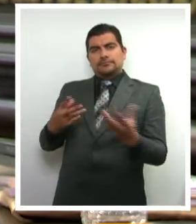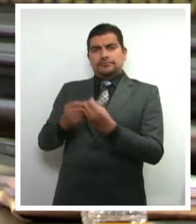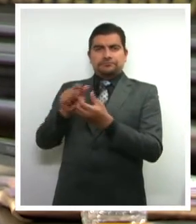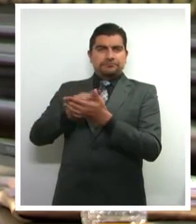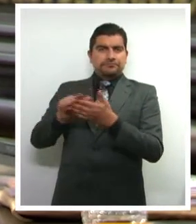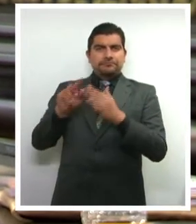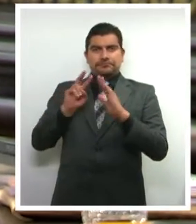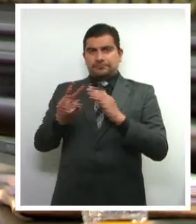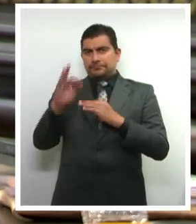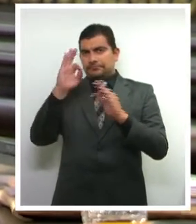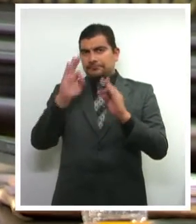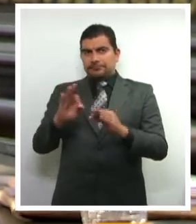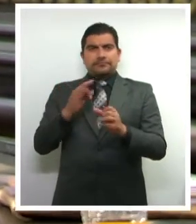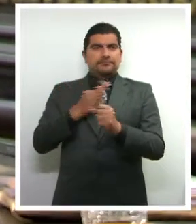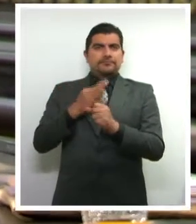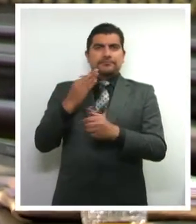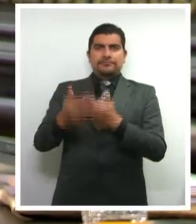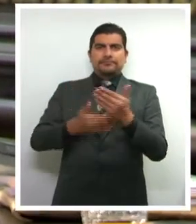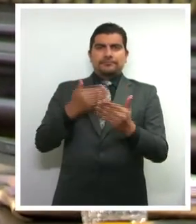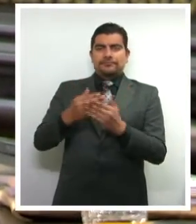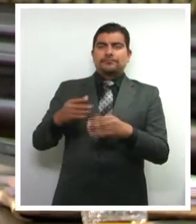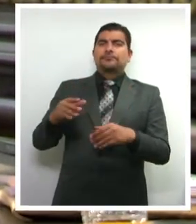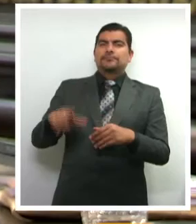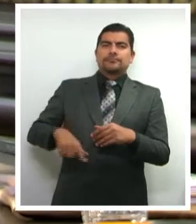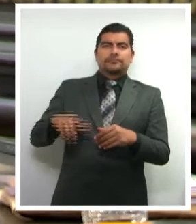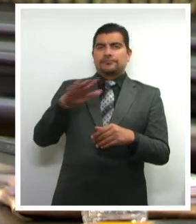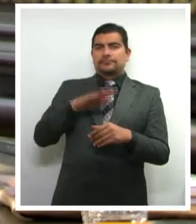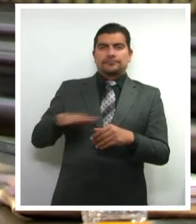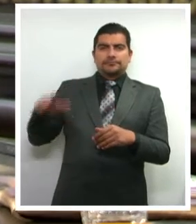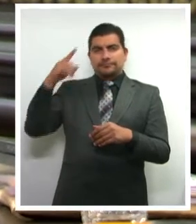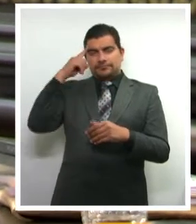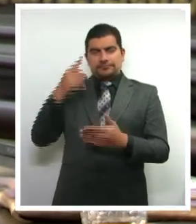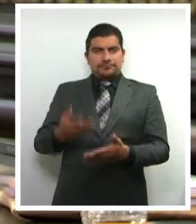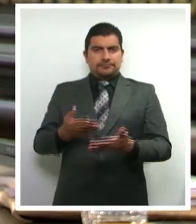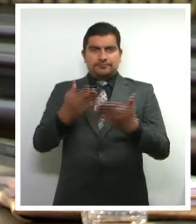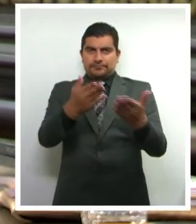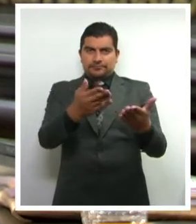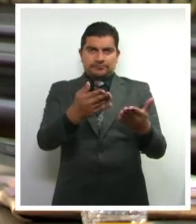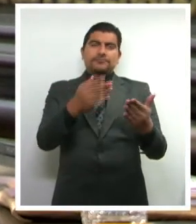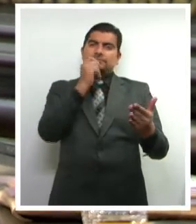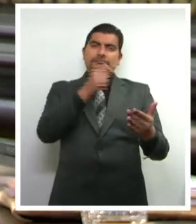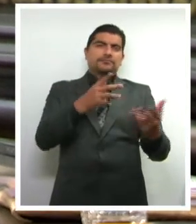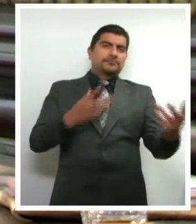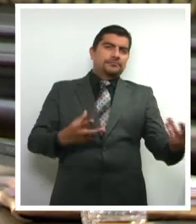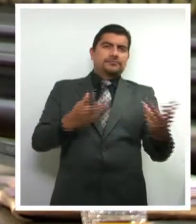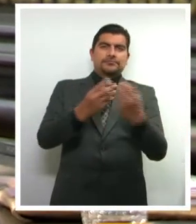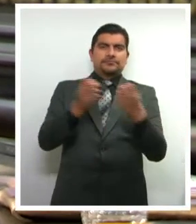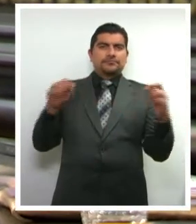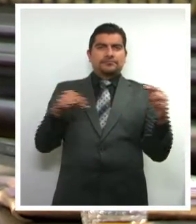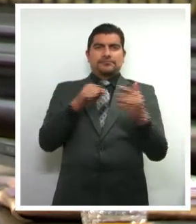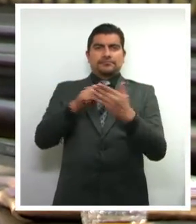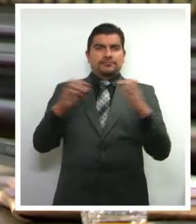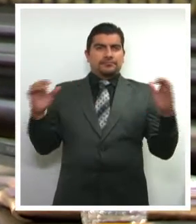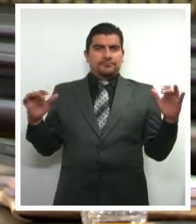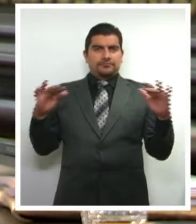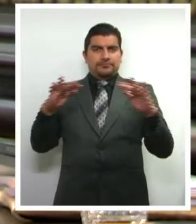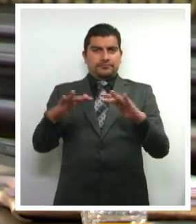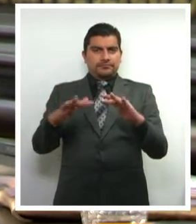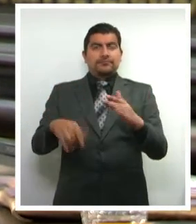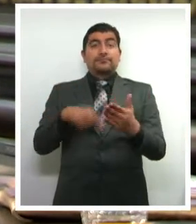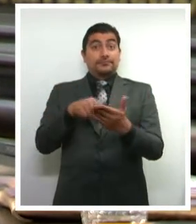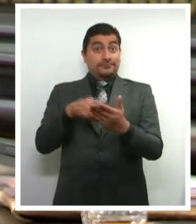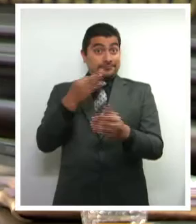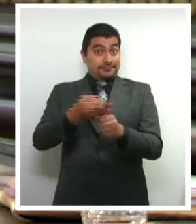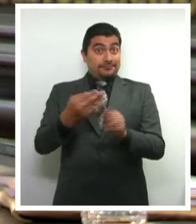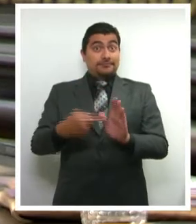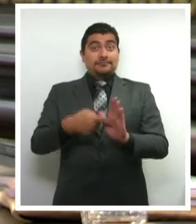transparencia y servicio que el Estado tiene disponible para ellos, reuniéndolos en un solo lugar. La